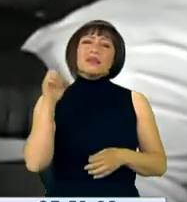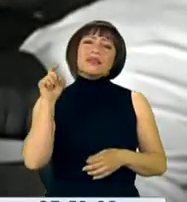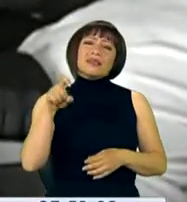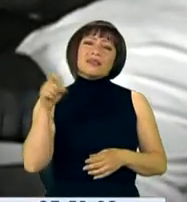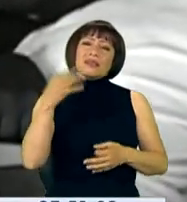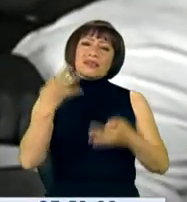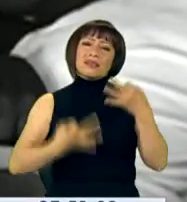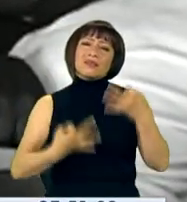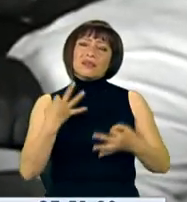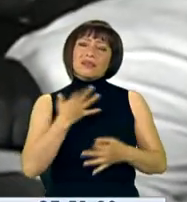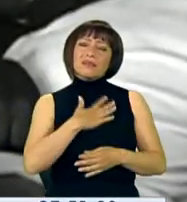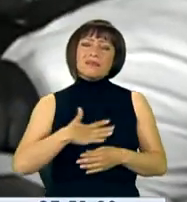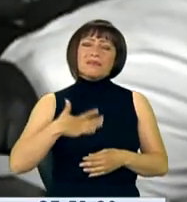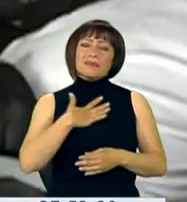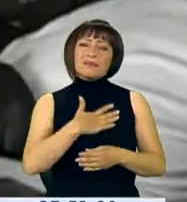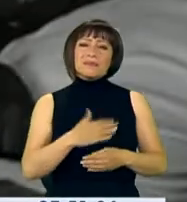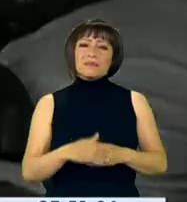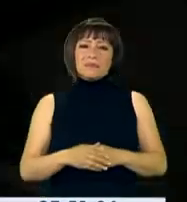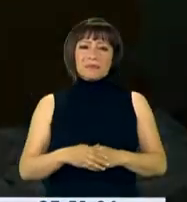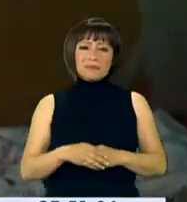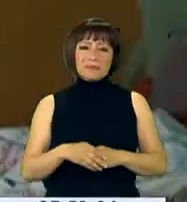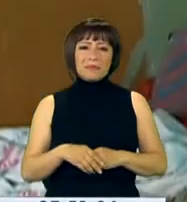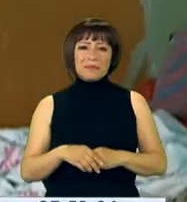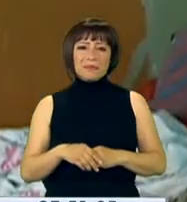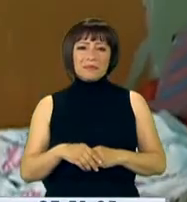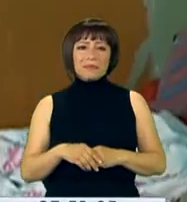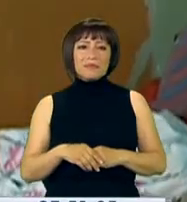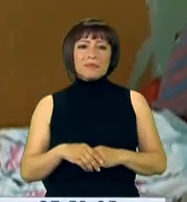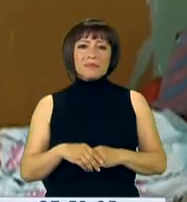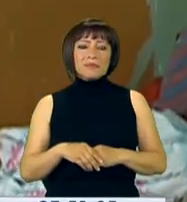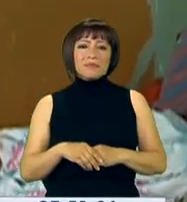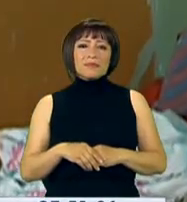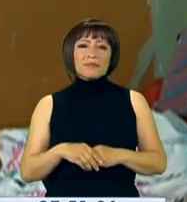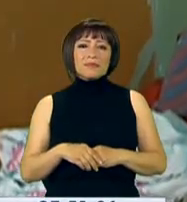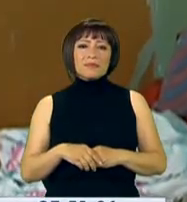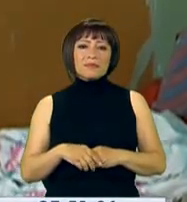Informó Andrea Valerezo.